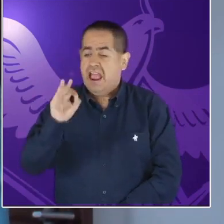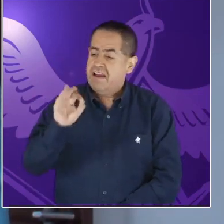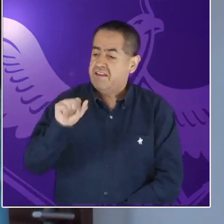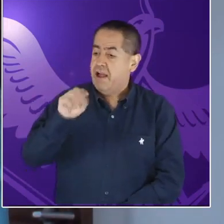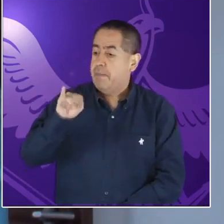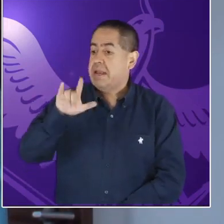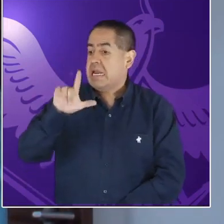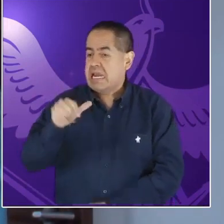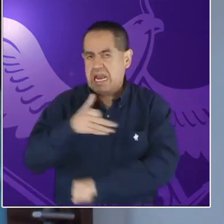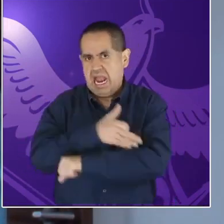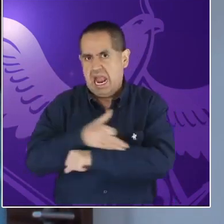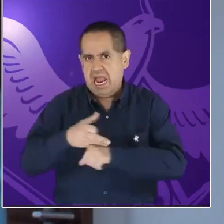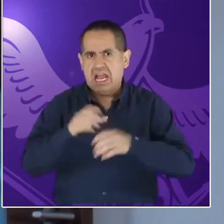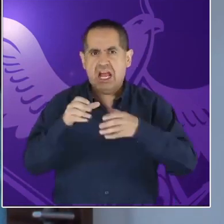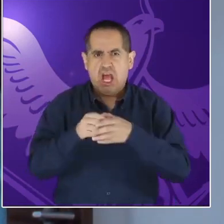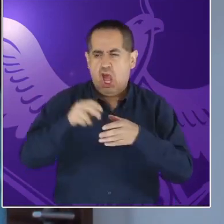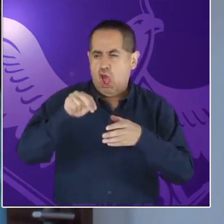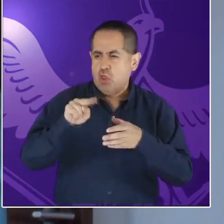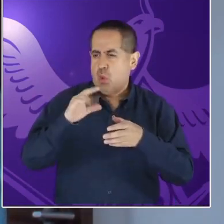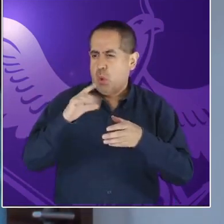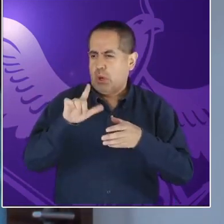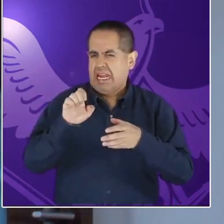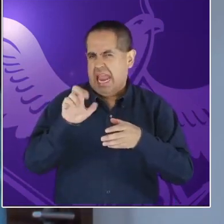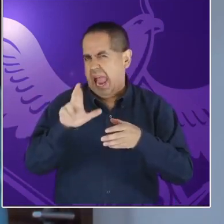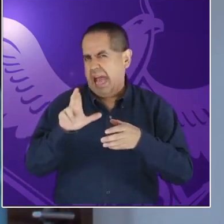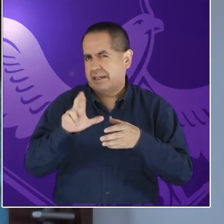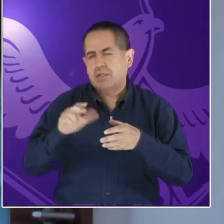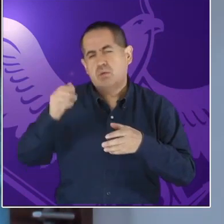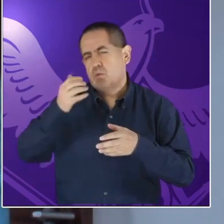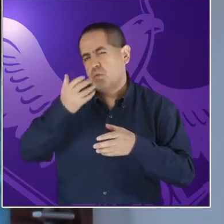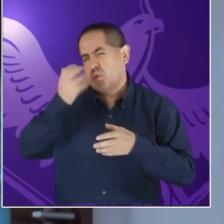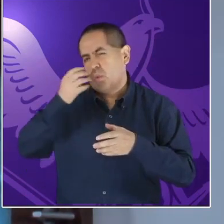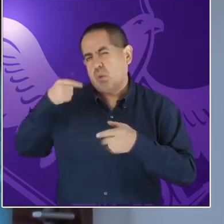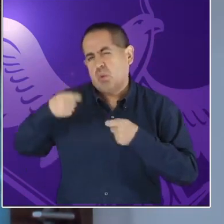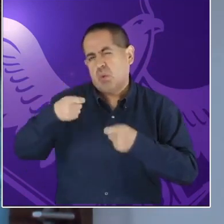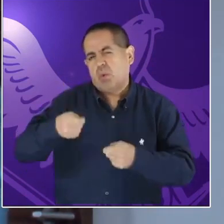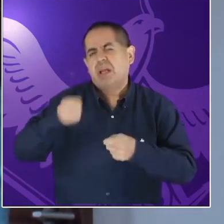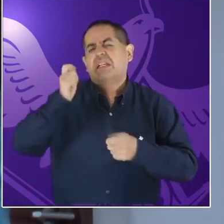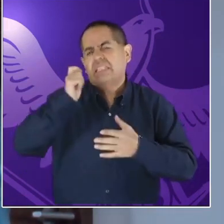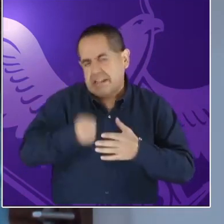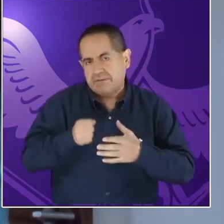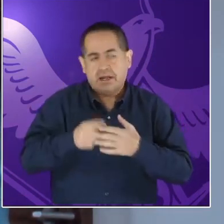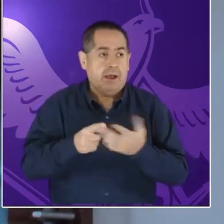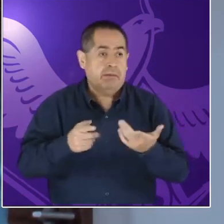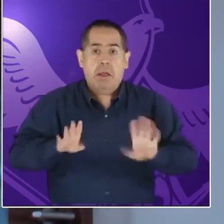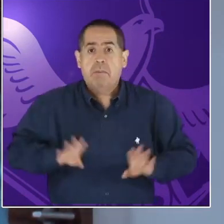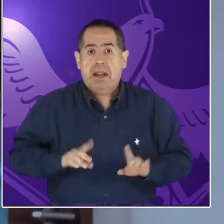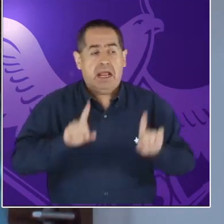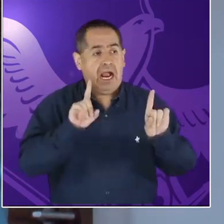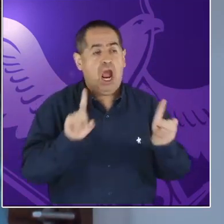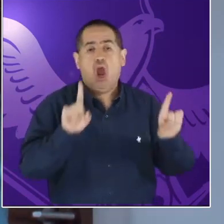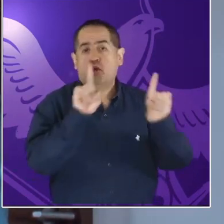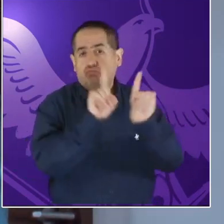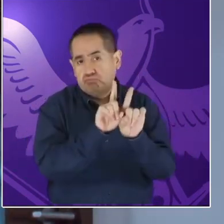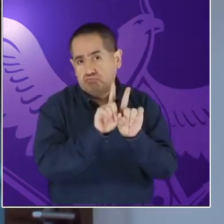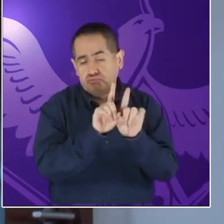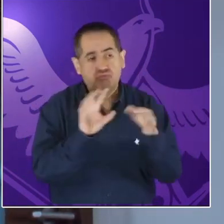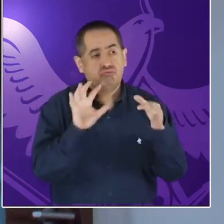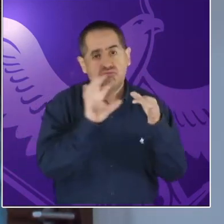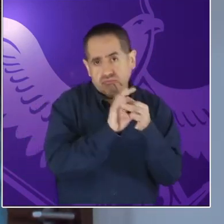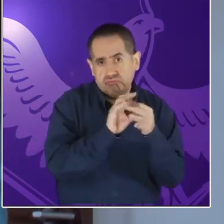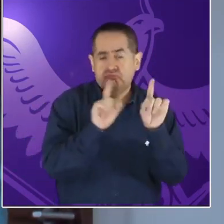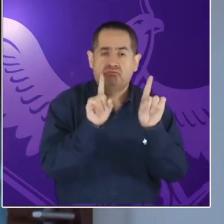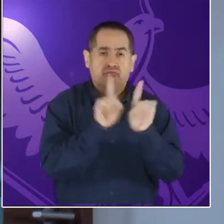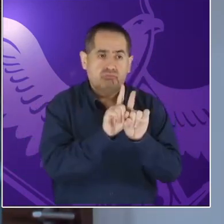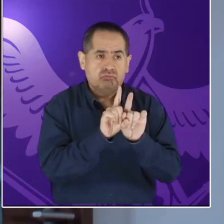familia nuclear, es decir, un grupo que está encabezado por una pareja que está unida por un vínculo particular, ¿no?